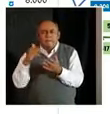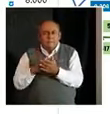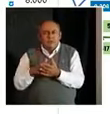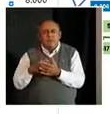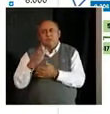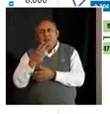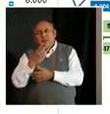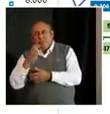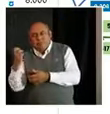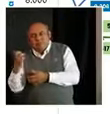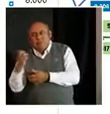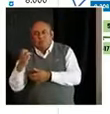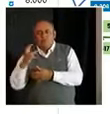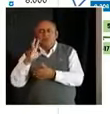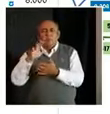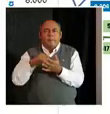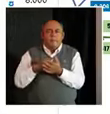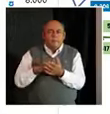5,300,